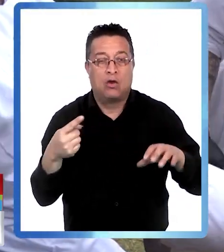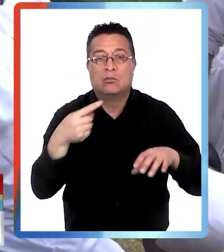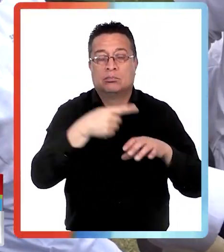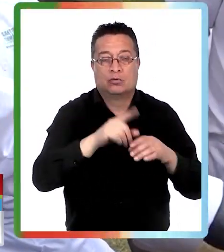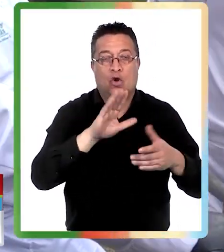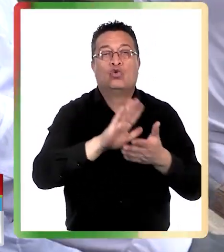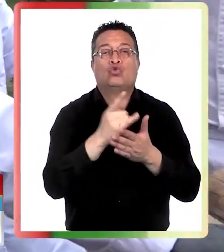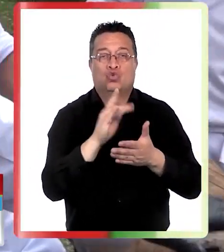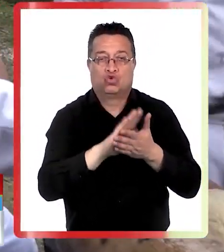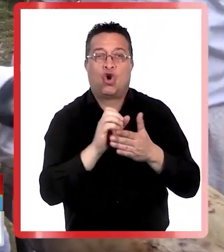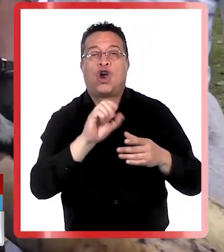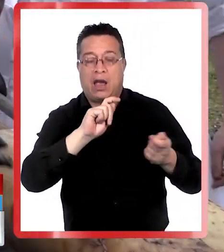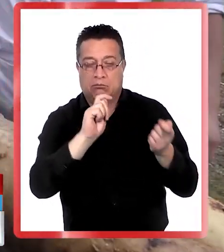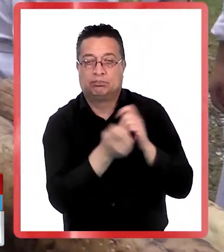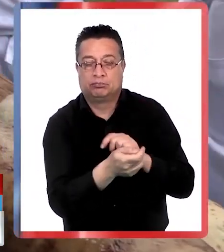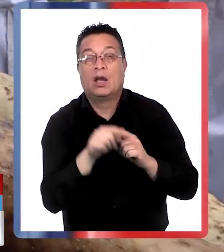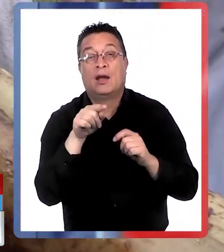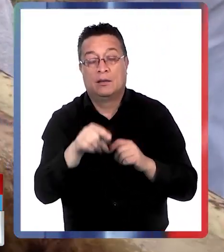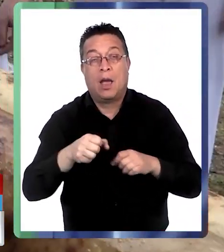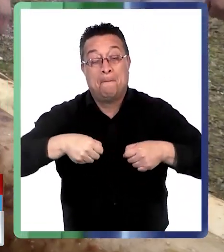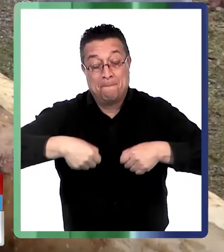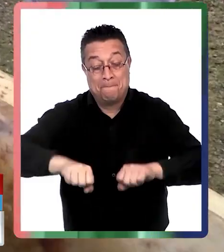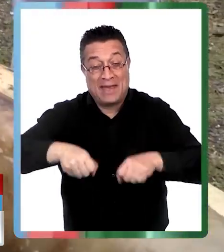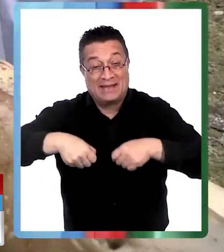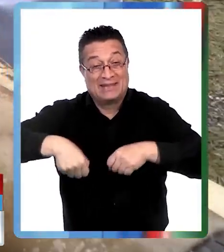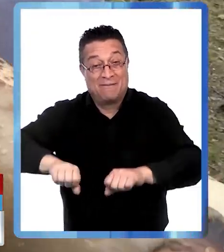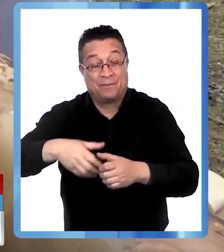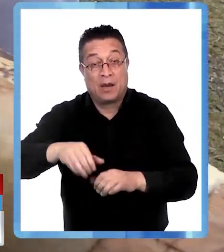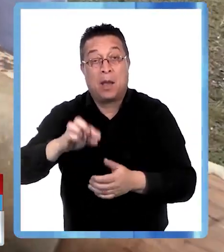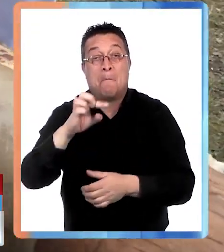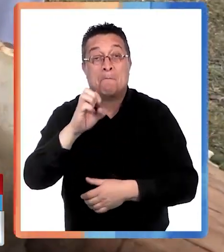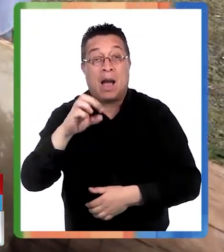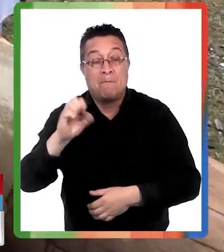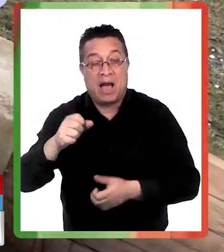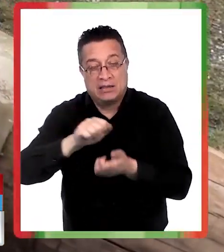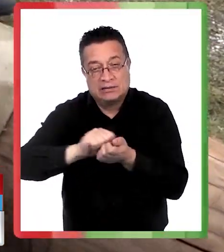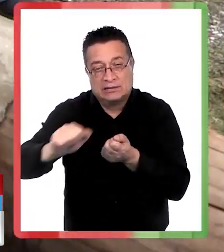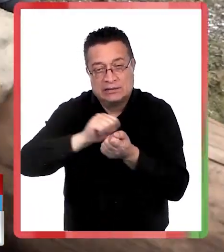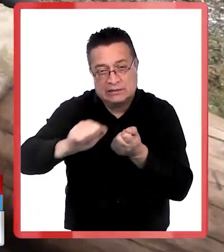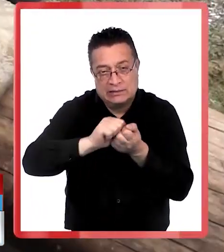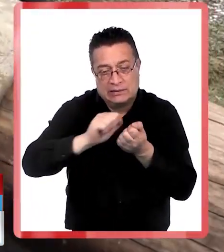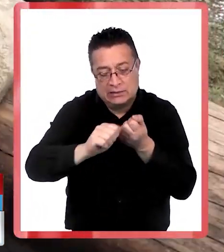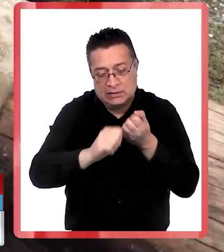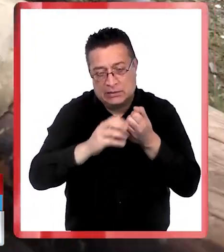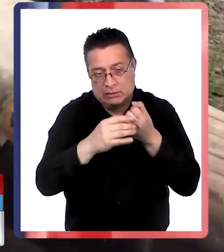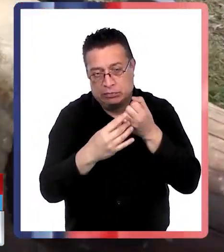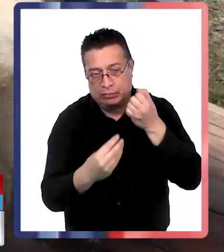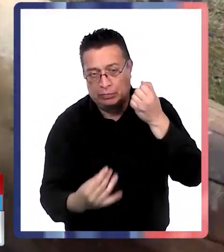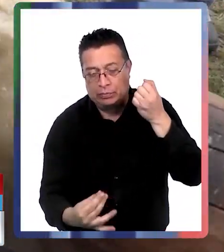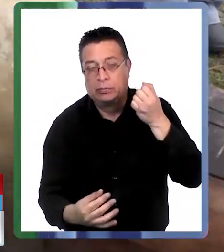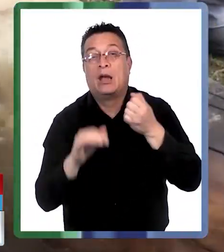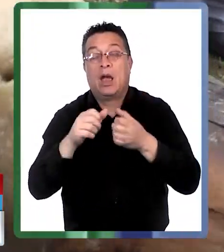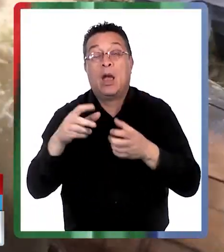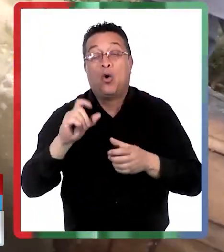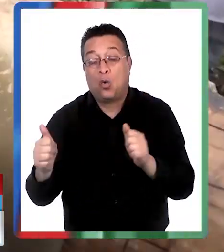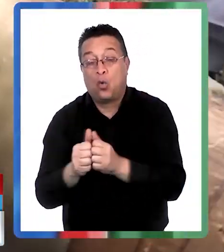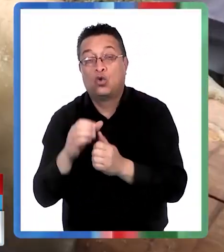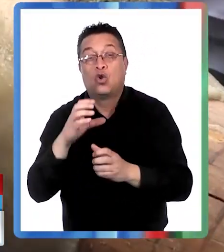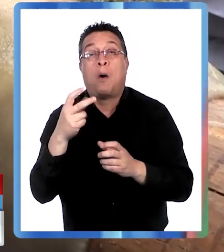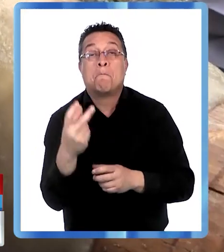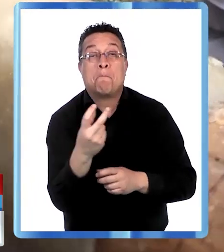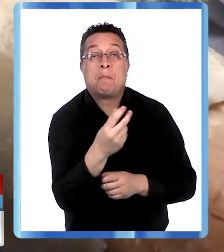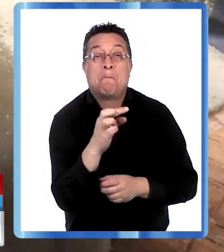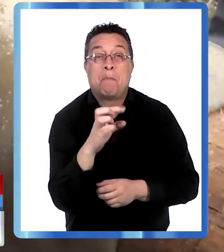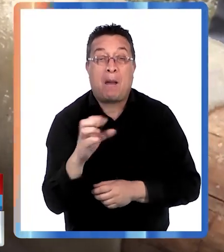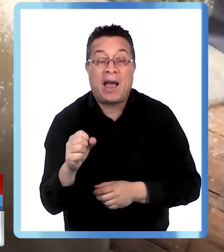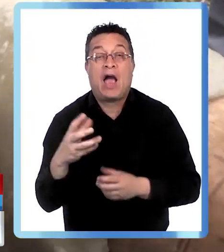chochoca eh es la masa papa rallada con eh papa cocida